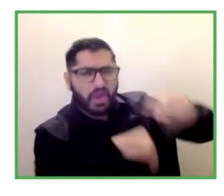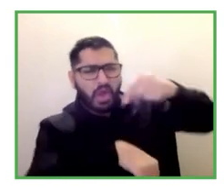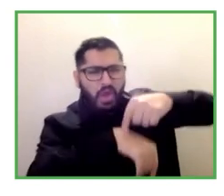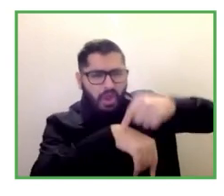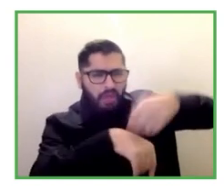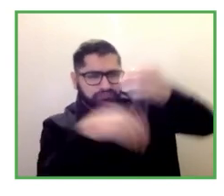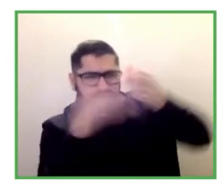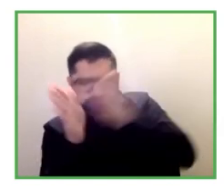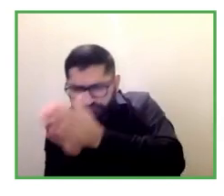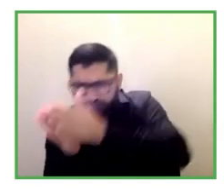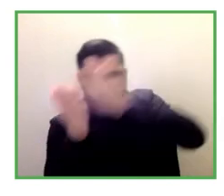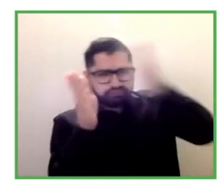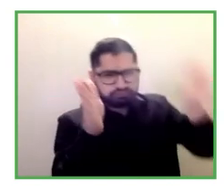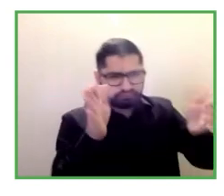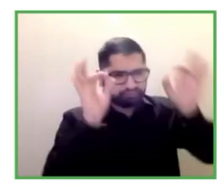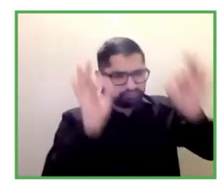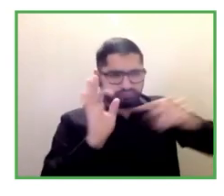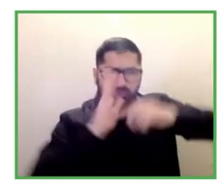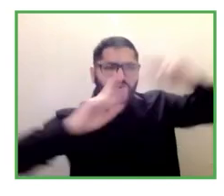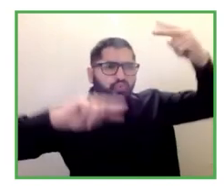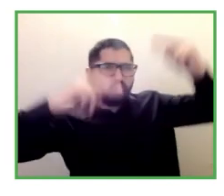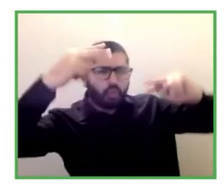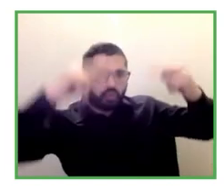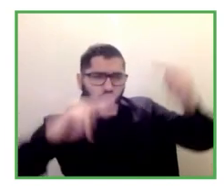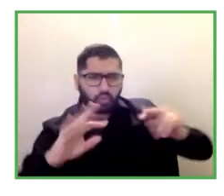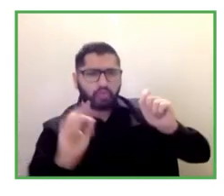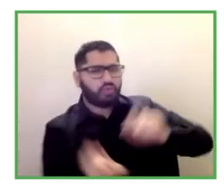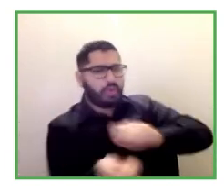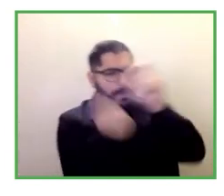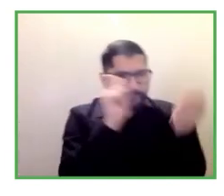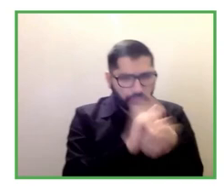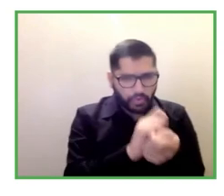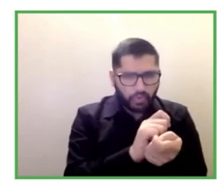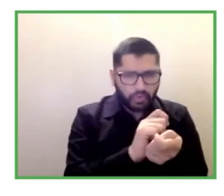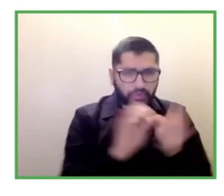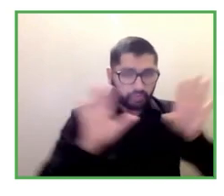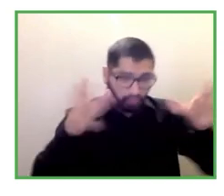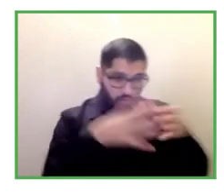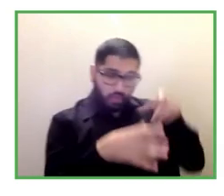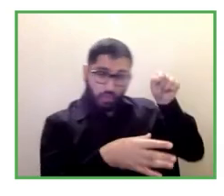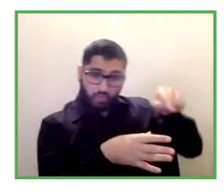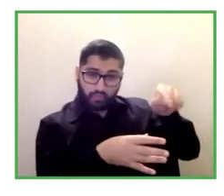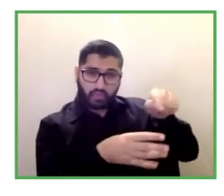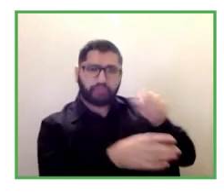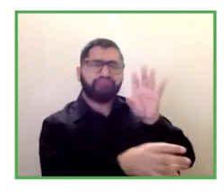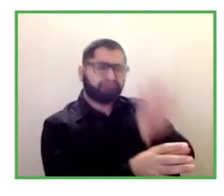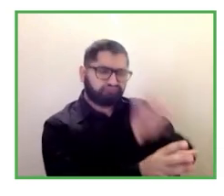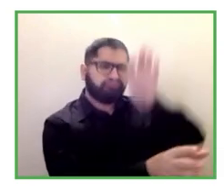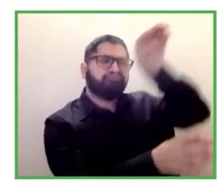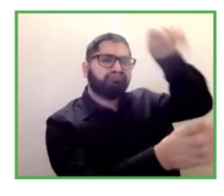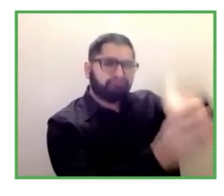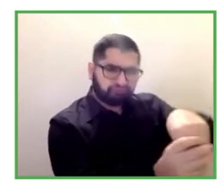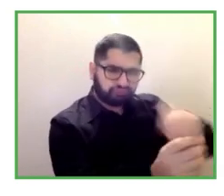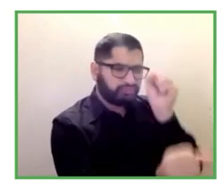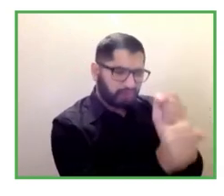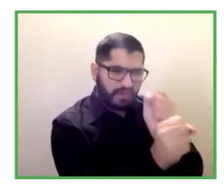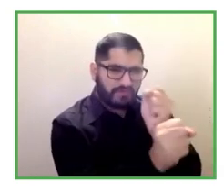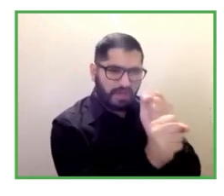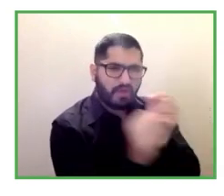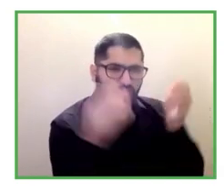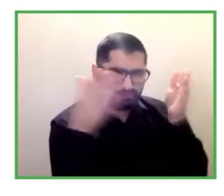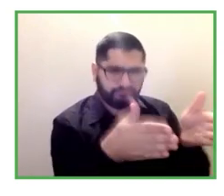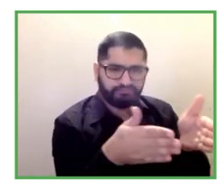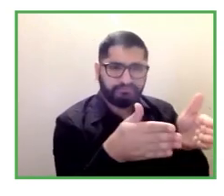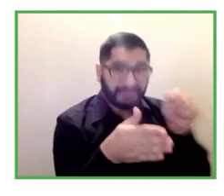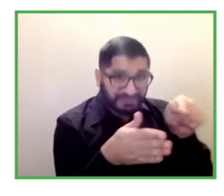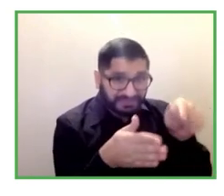algún equipo, cosas prácticas que realmente son importantes para que ellos puedan enfocarse en